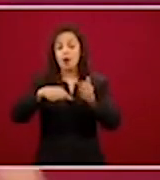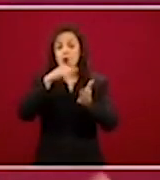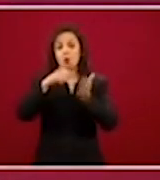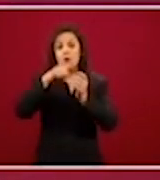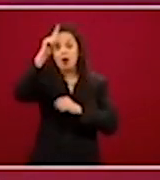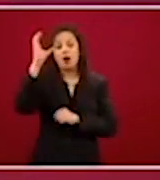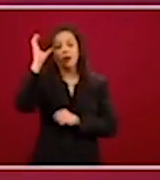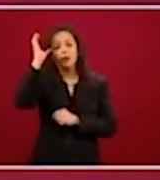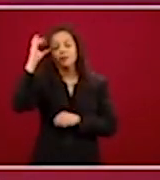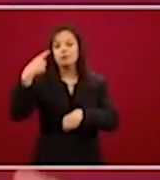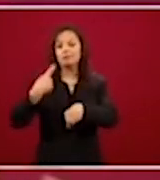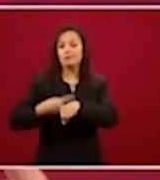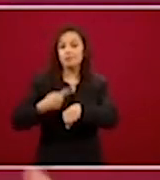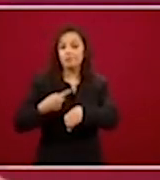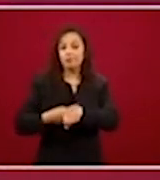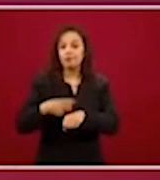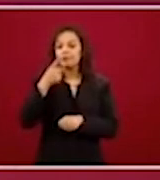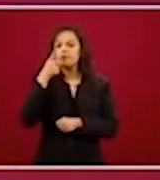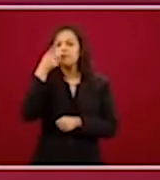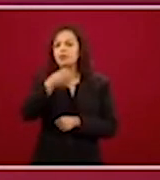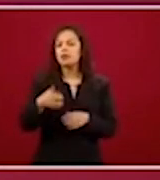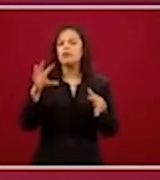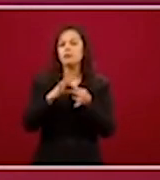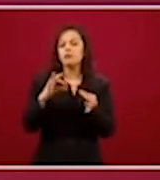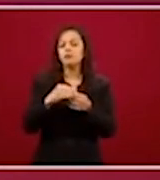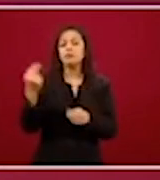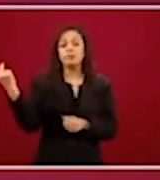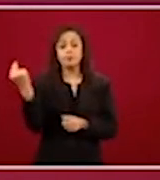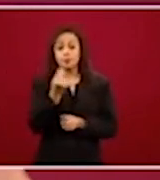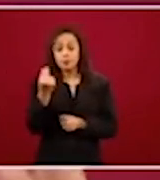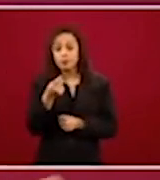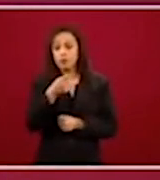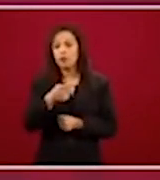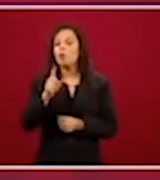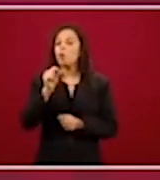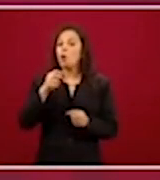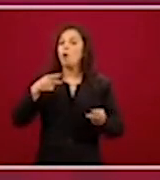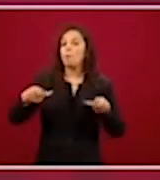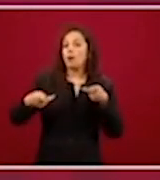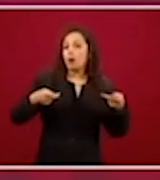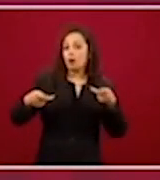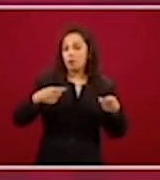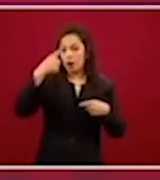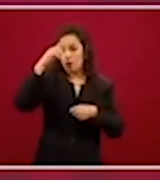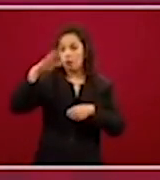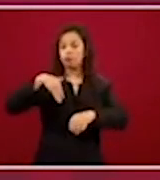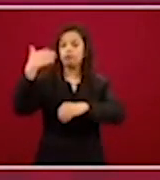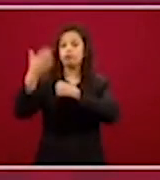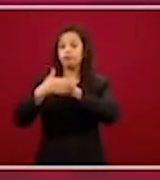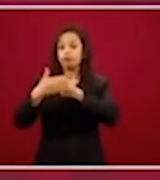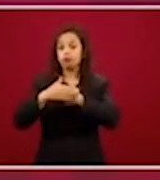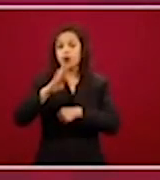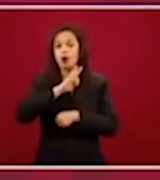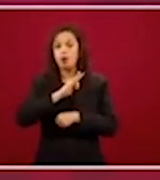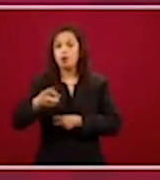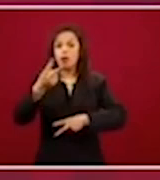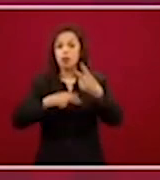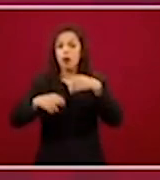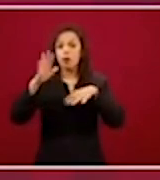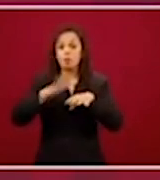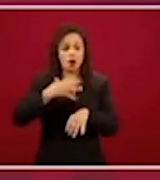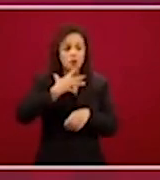hace este señalamiento de hay que prepararnos para una pandemia, hay que prepararse para una situación difícil. Aquí es